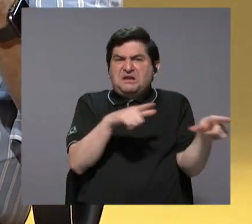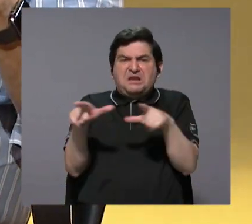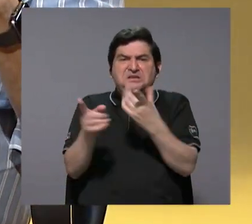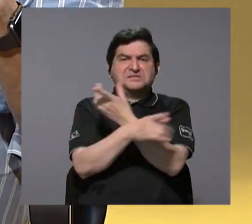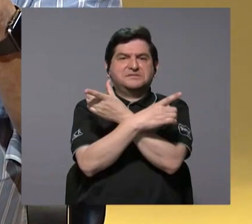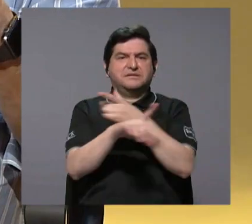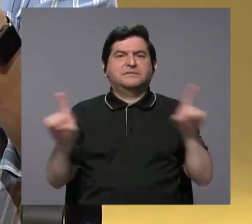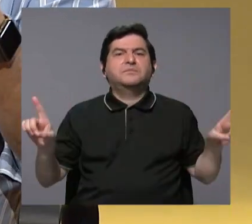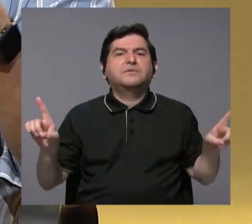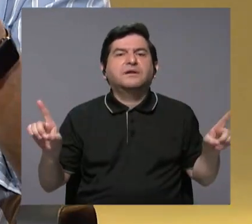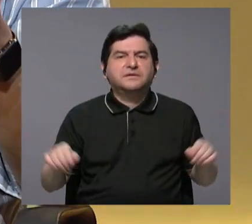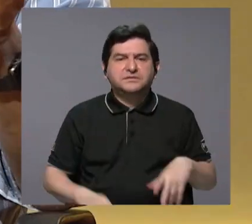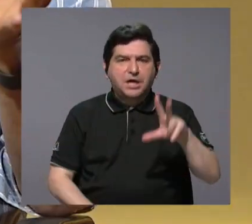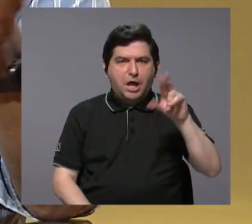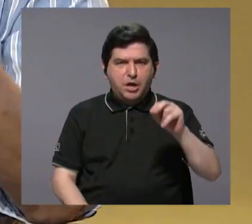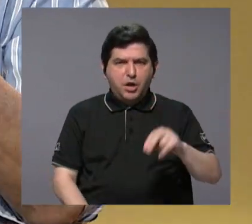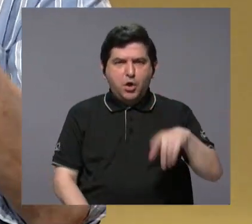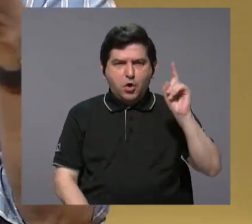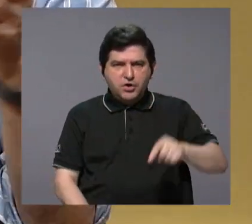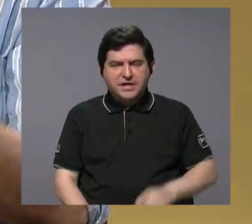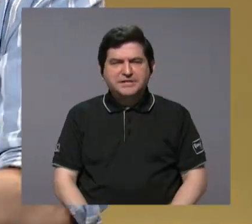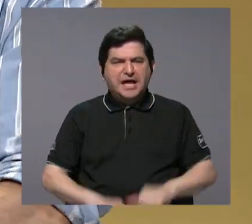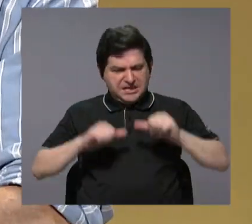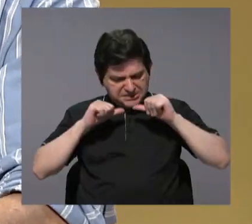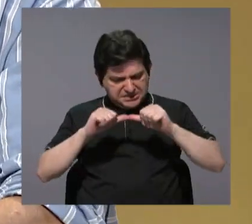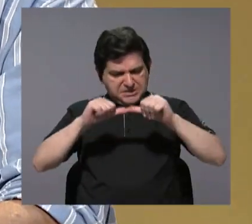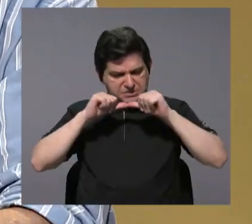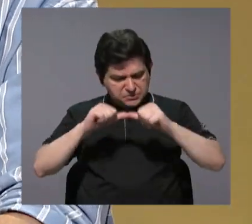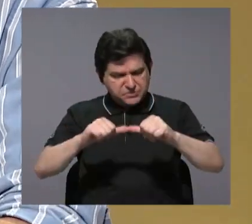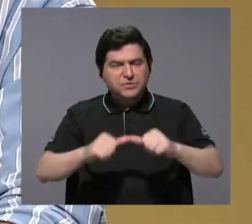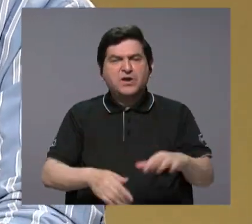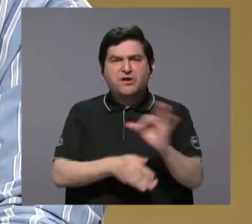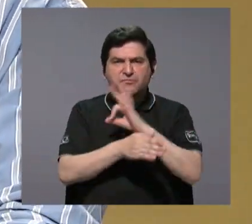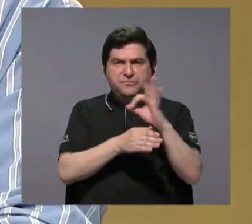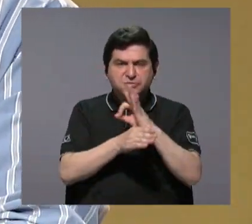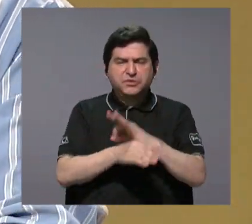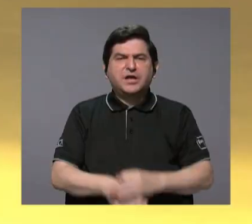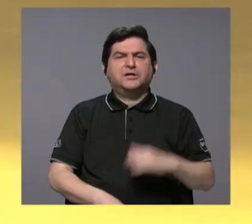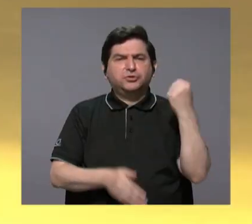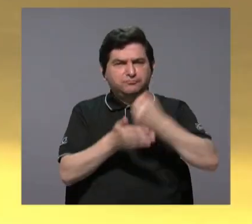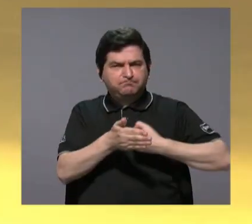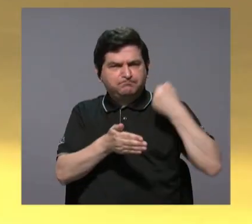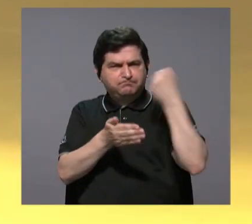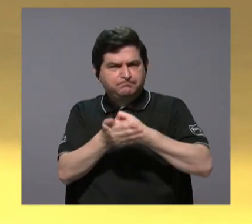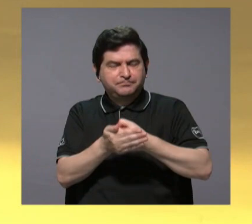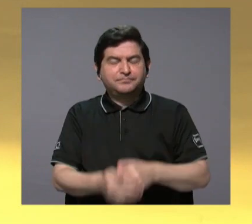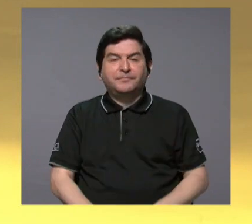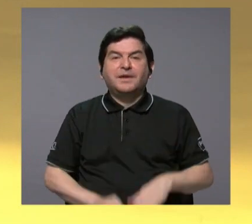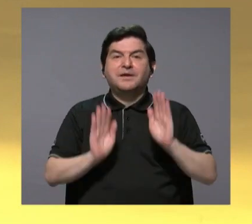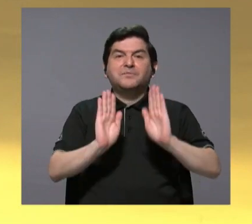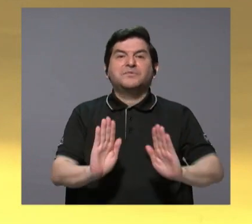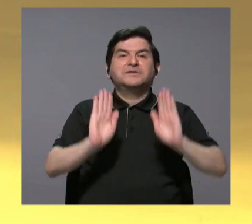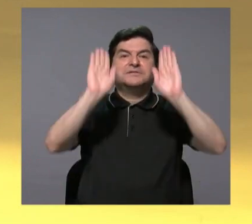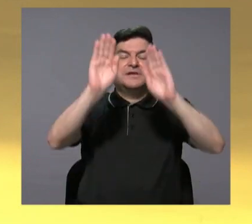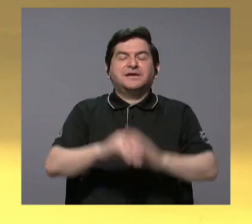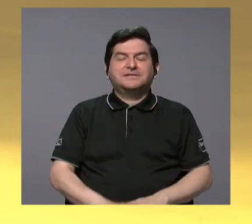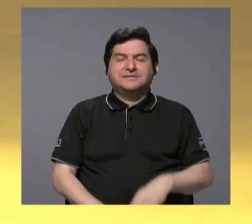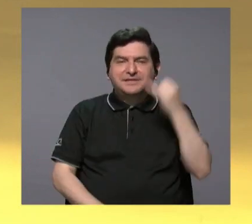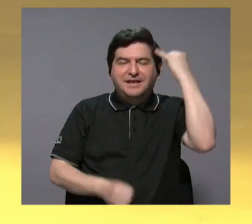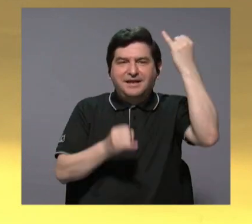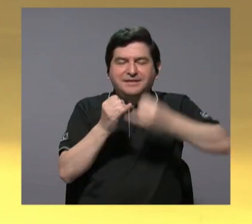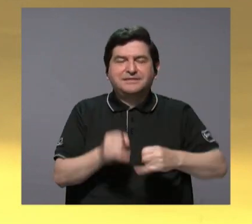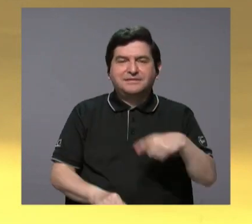democracias, sino que tenemos que pelear para que sigan funcionando. Pues excelente conclusión. A las amigas y amigos